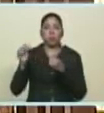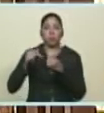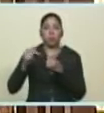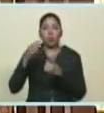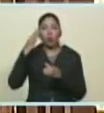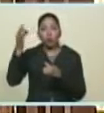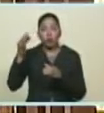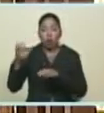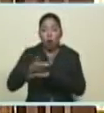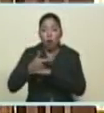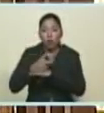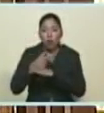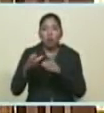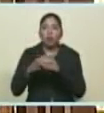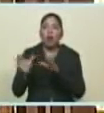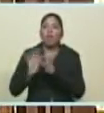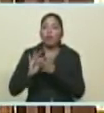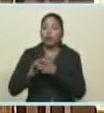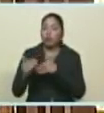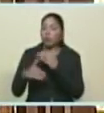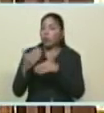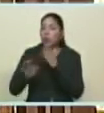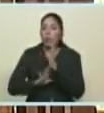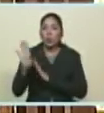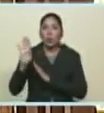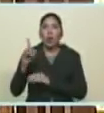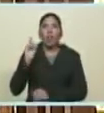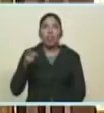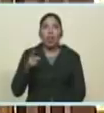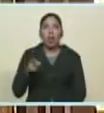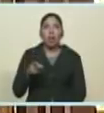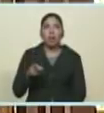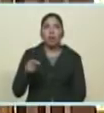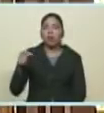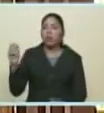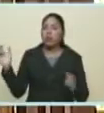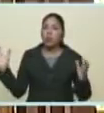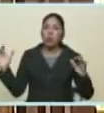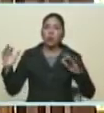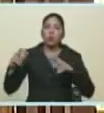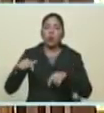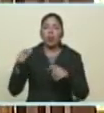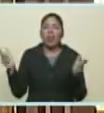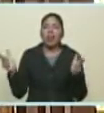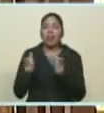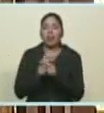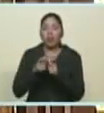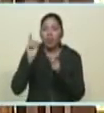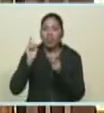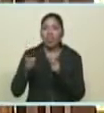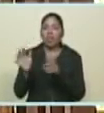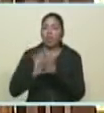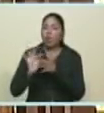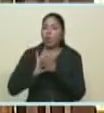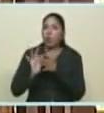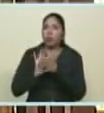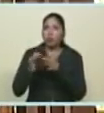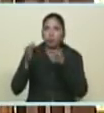que funcione. Creo que esta instancia debe reunirse de manera permanente, que esta instancia debe